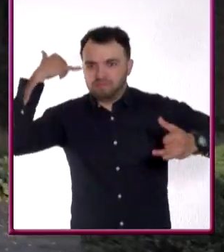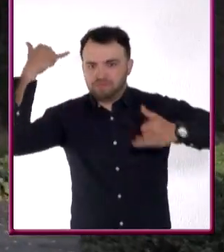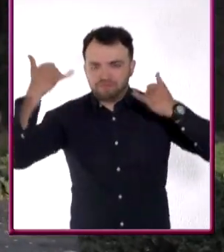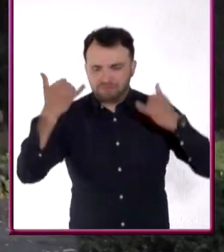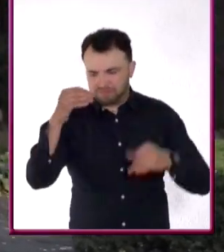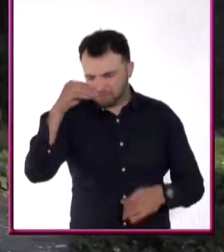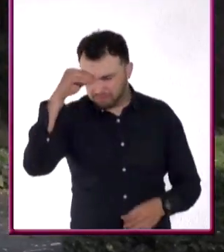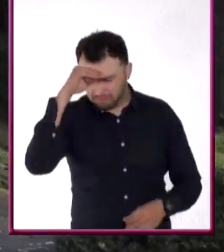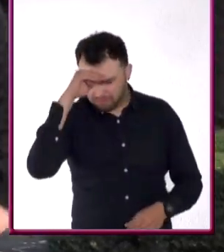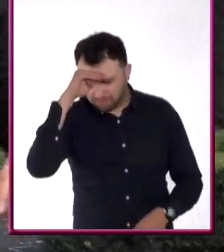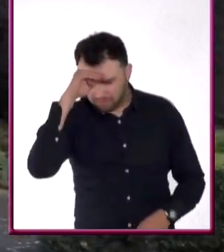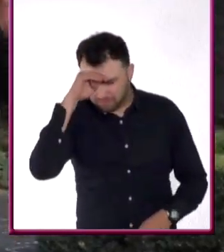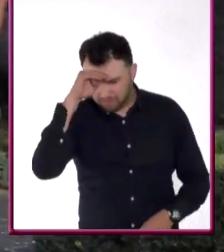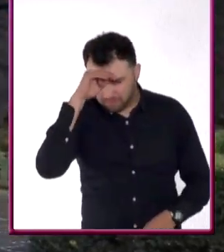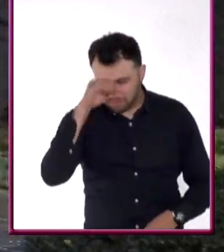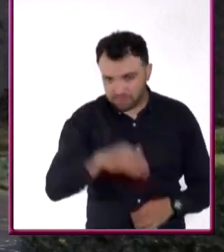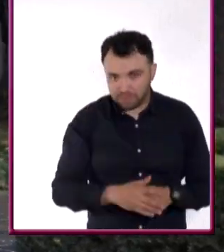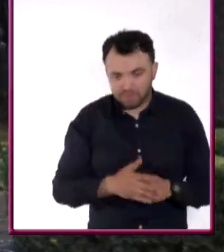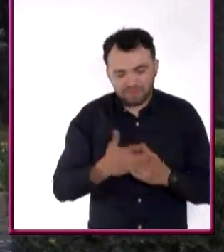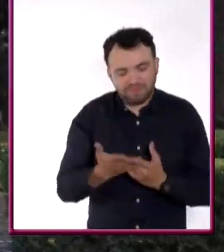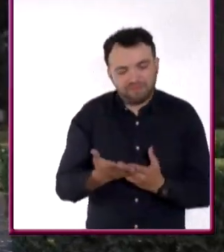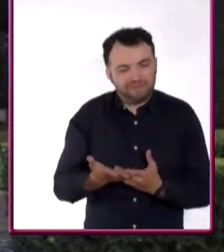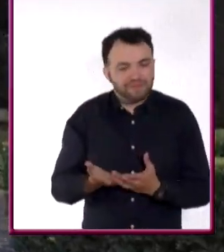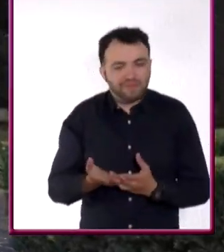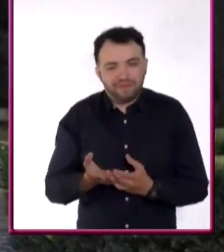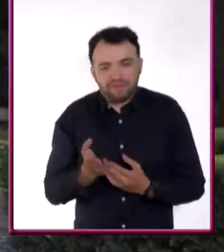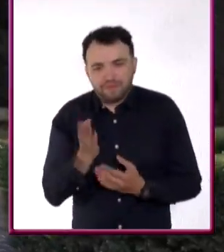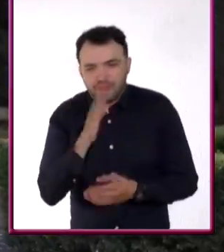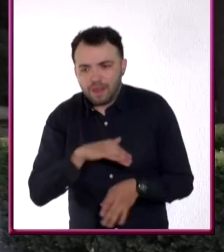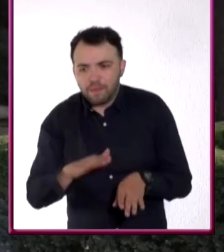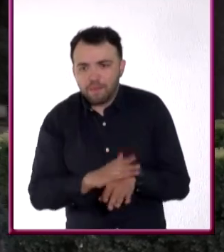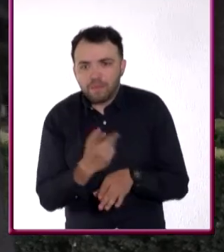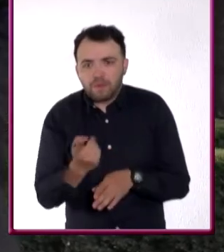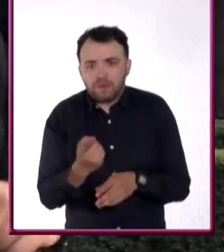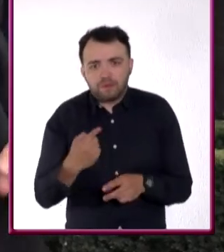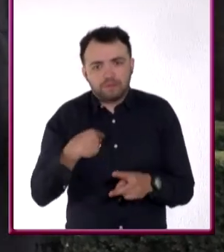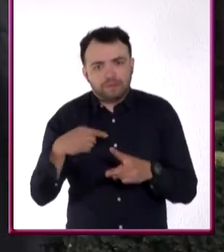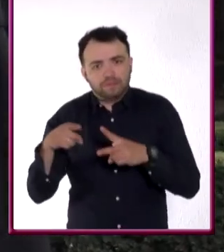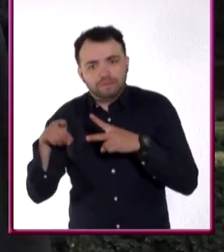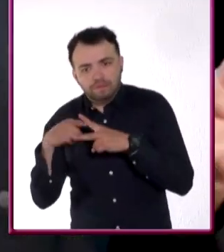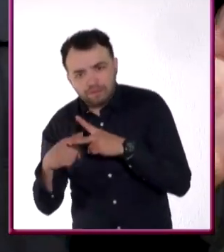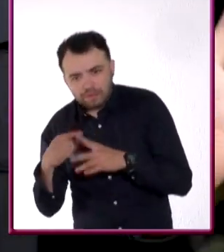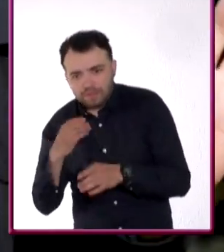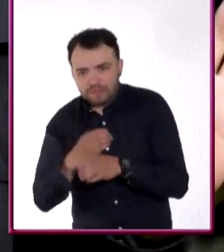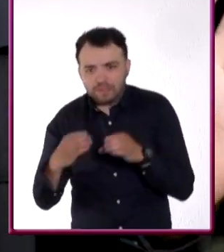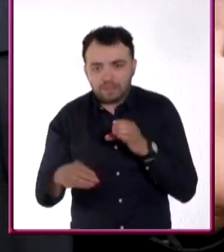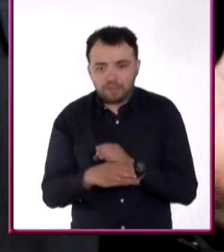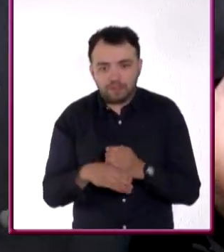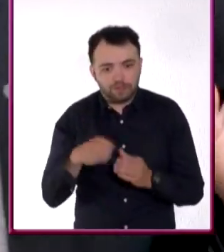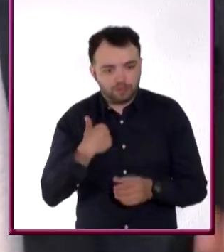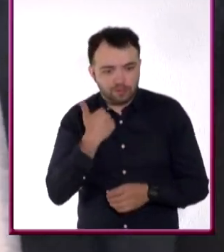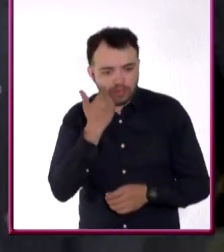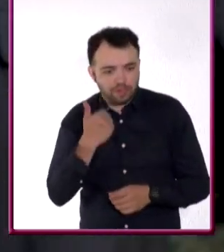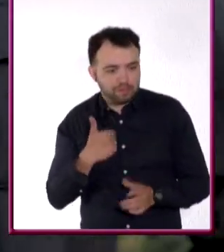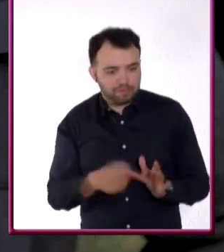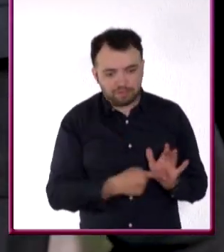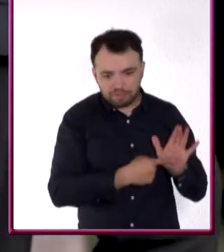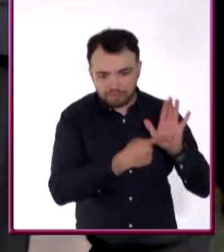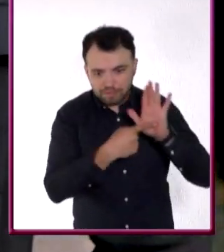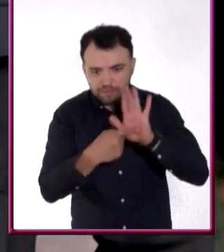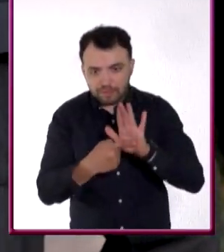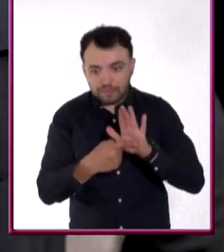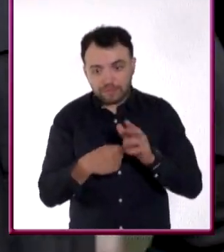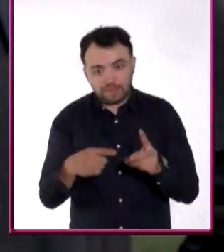qué lástima, mi chava, ¿eh? Porque además de experimentos virtuales y el método de elementos finitos, yo ya te iba a impresionar con otro rollo de